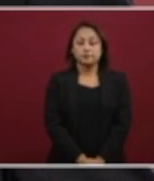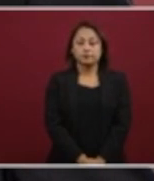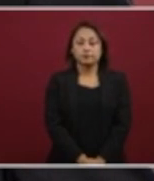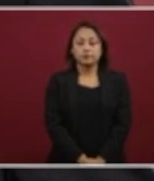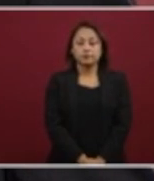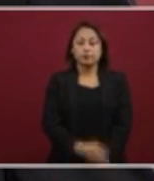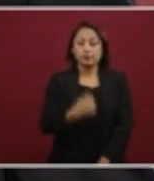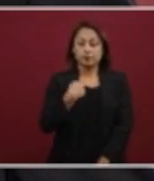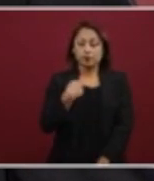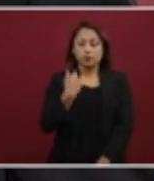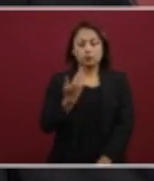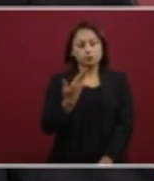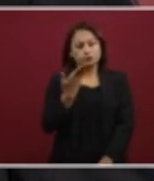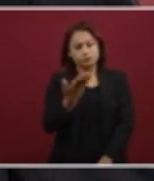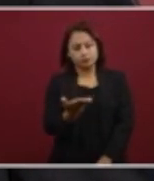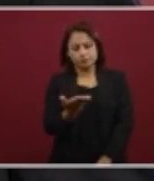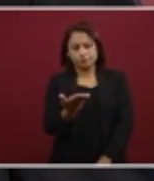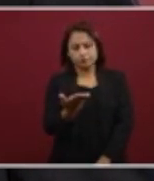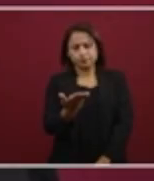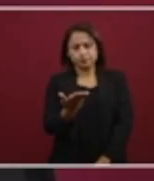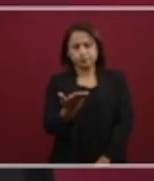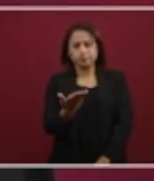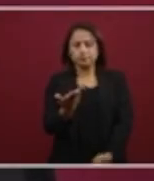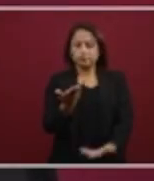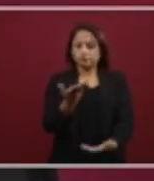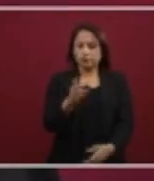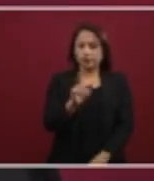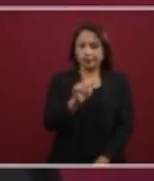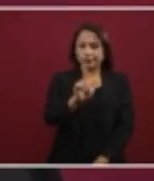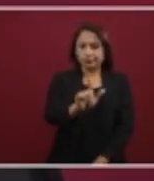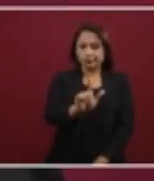Voy a pedir que el lunes